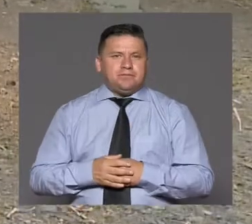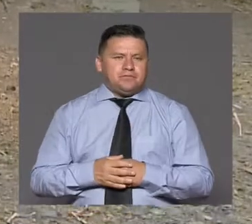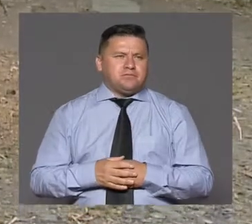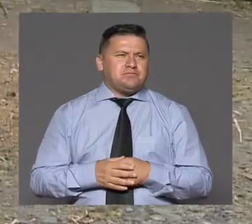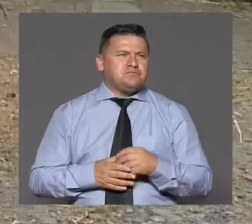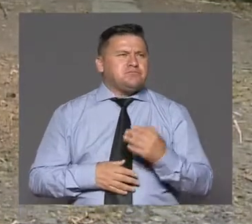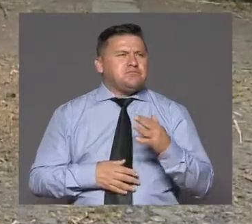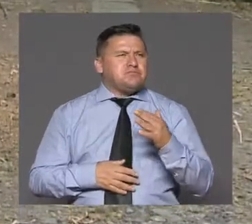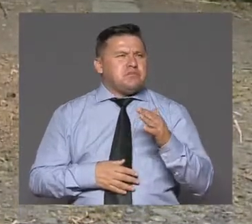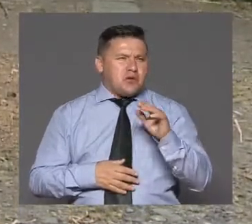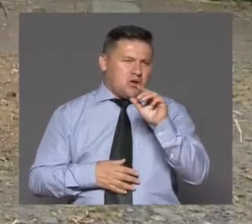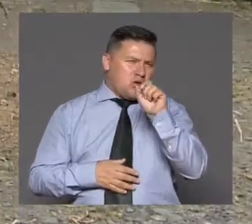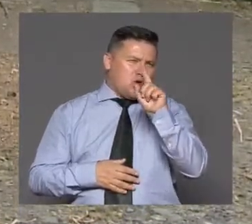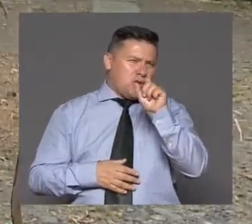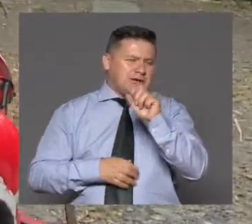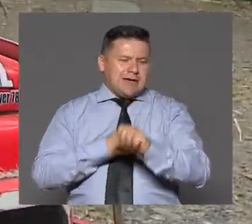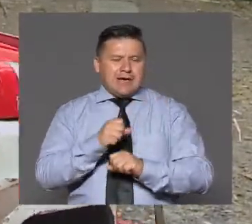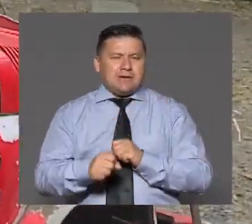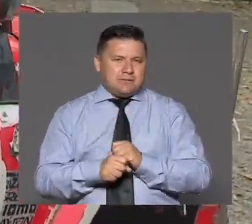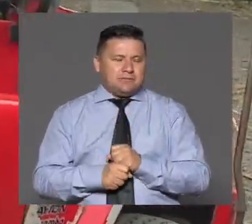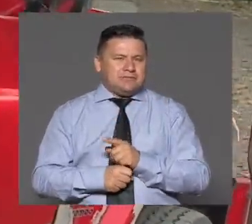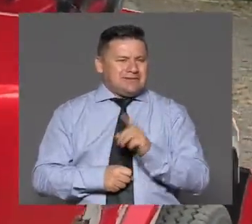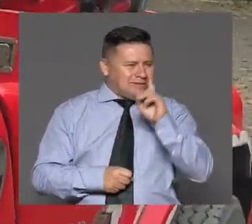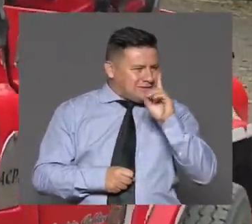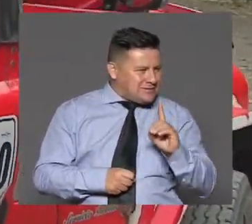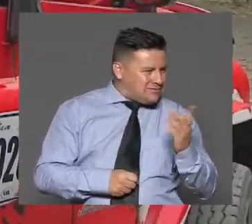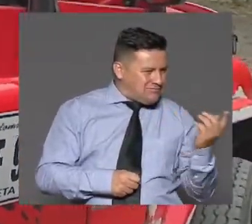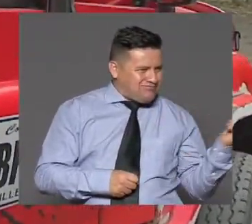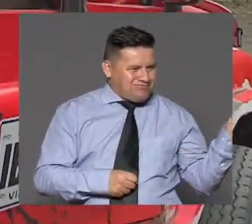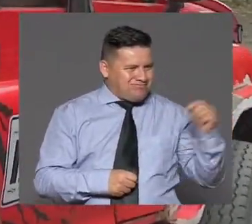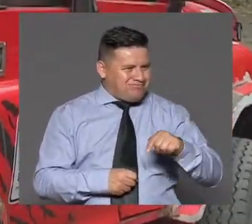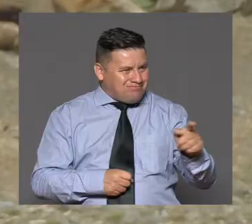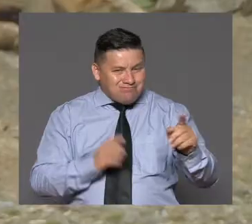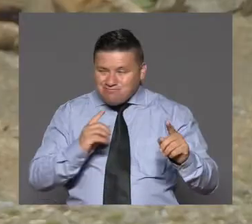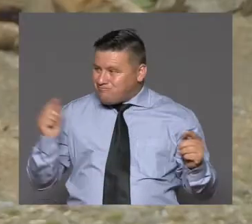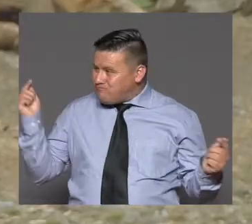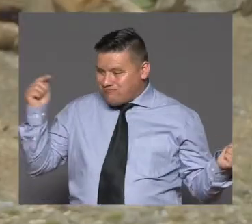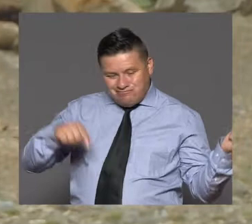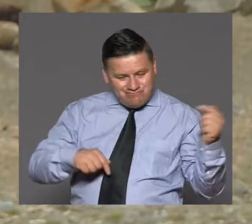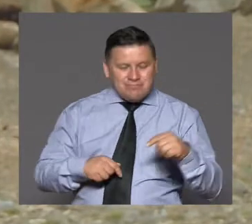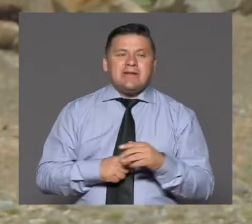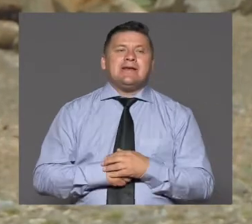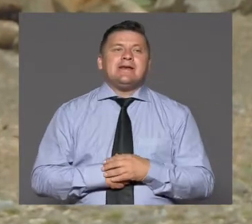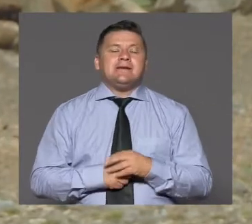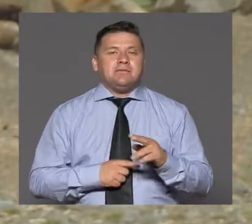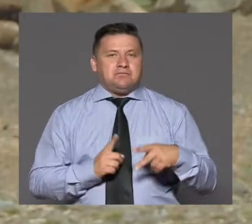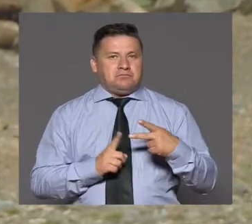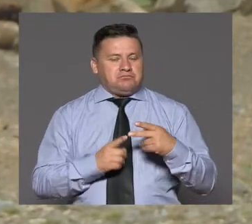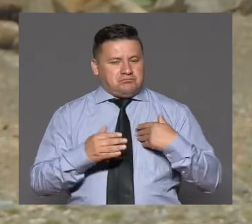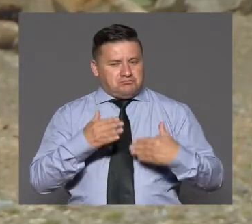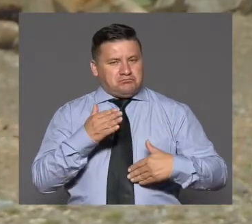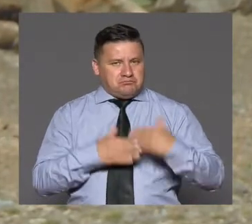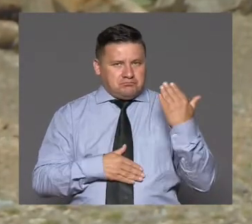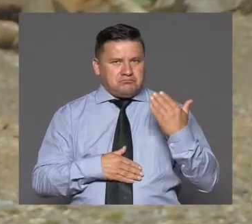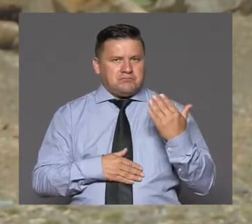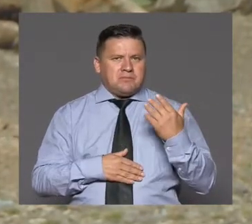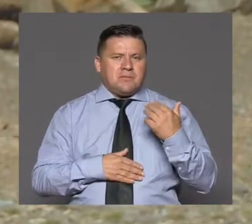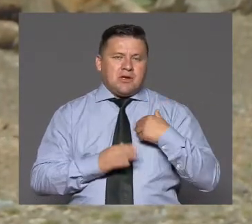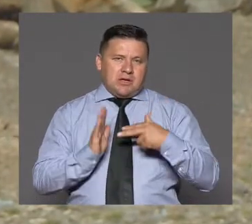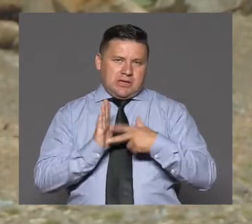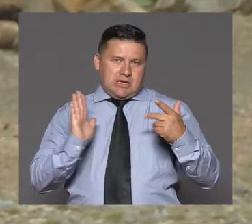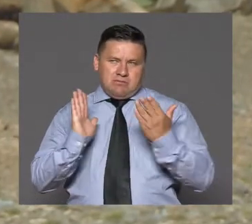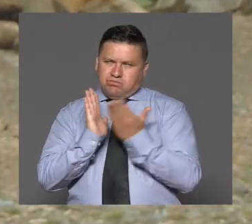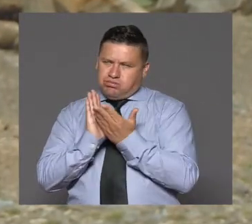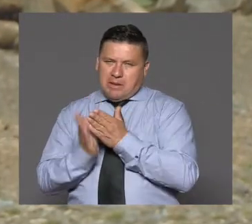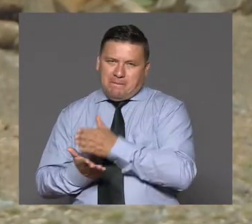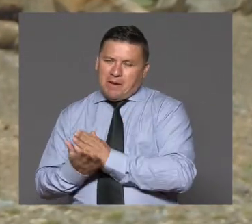hace aproximadamente 11 años. Primero tomamos la decisión de venirnos para acá y segundo, inicié haciendo un técnico en